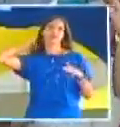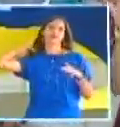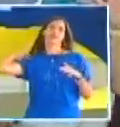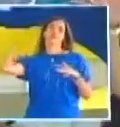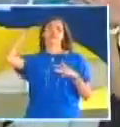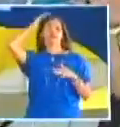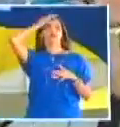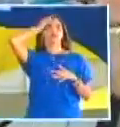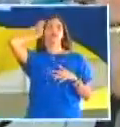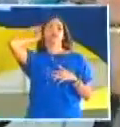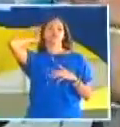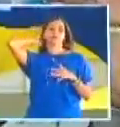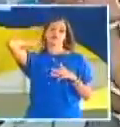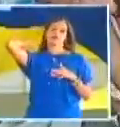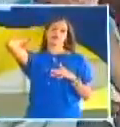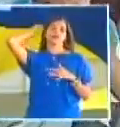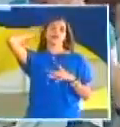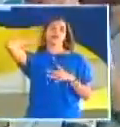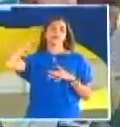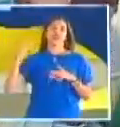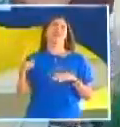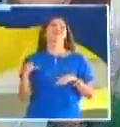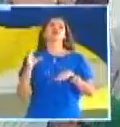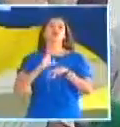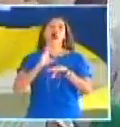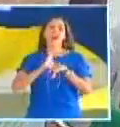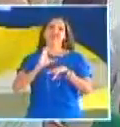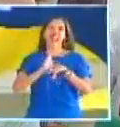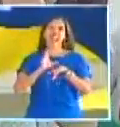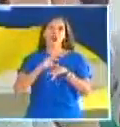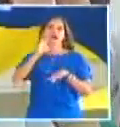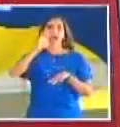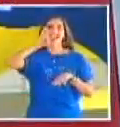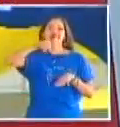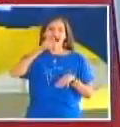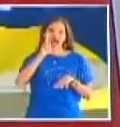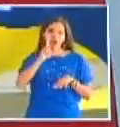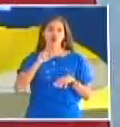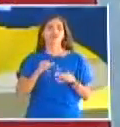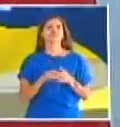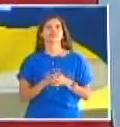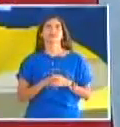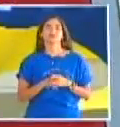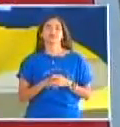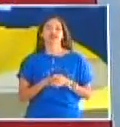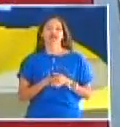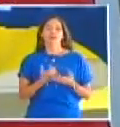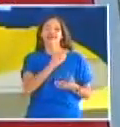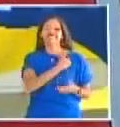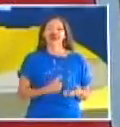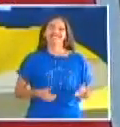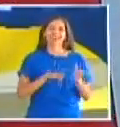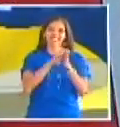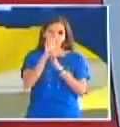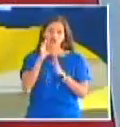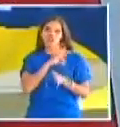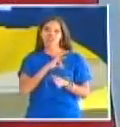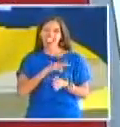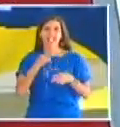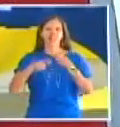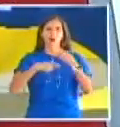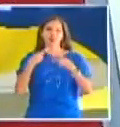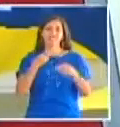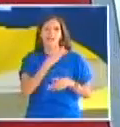Ciudadano Elías Jagua Milano, vicepresidente para el Desarrollo Social y la Revolución de las Misiones